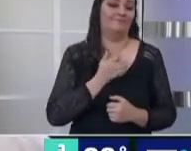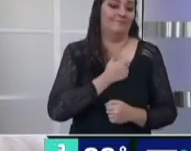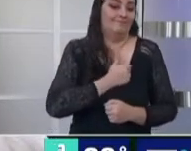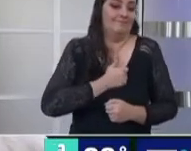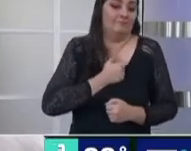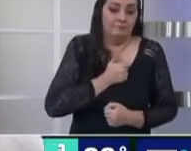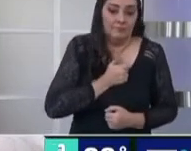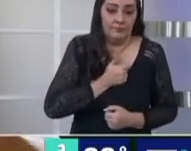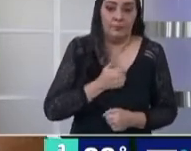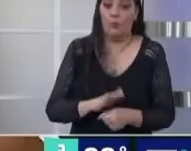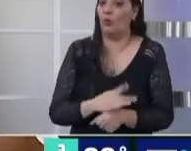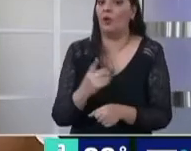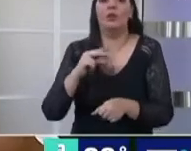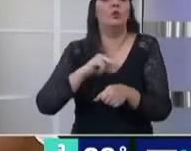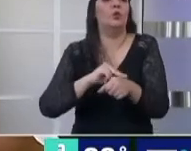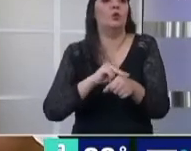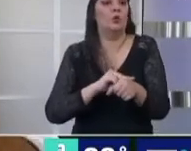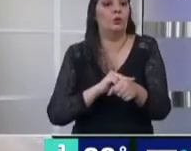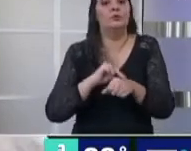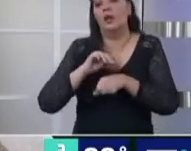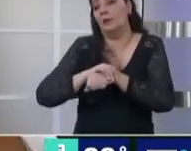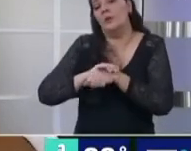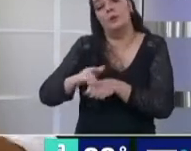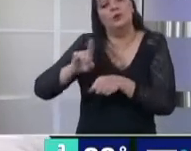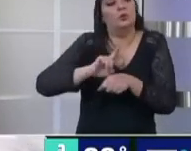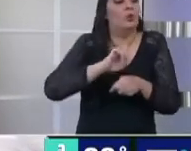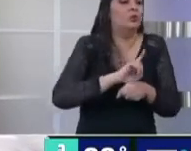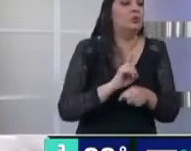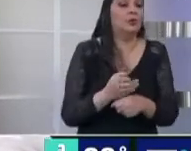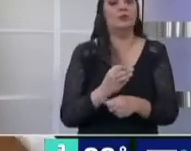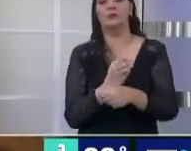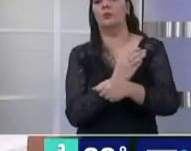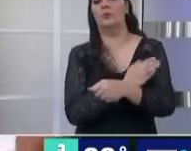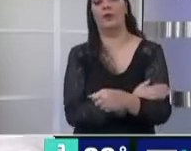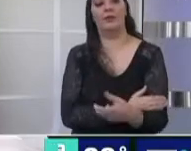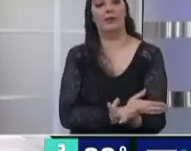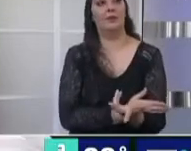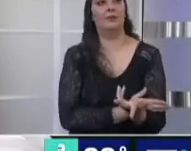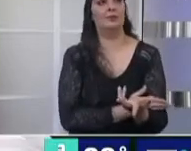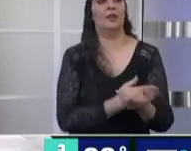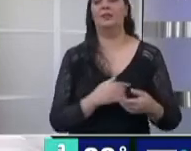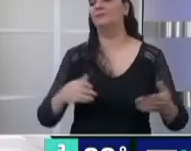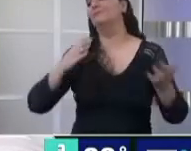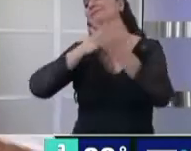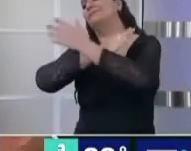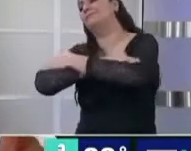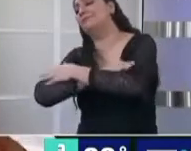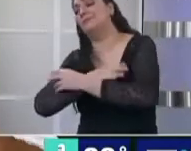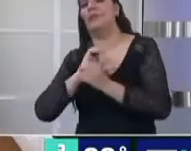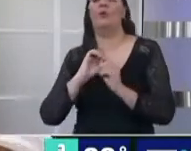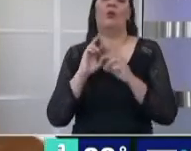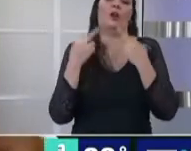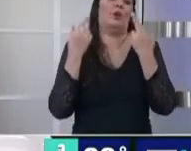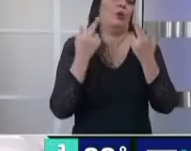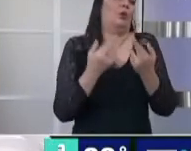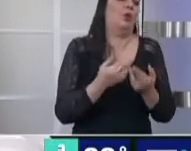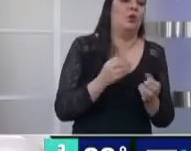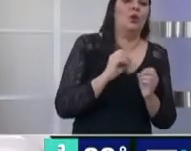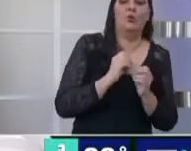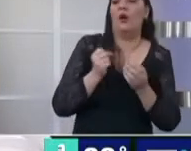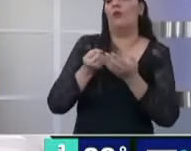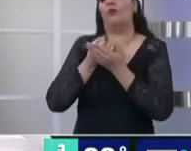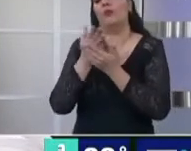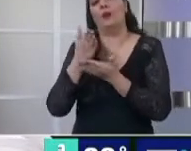doctores o doctoras que convivíamos con ellos, compañeros que almorzábamos, íbamos a una reunión, que nos formamos juntos,